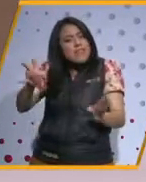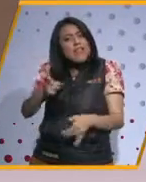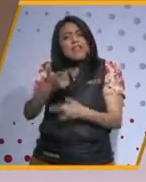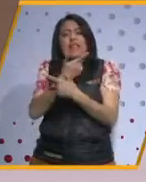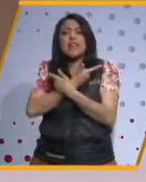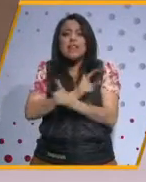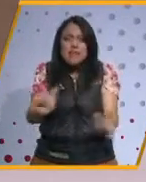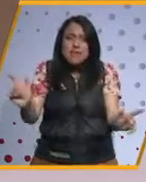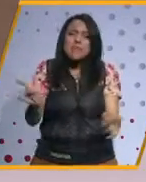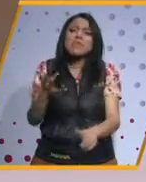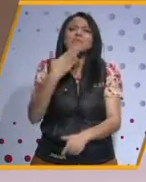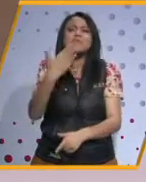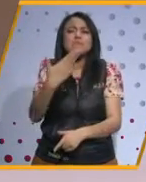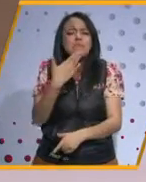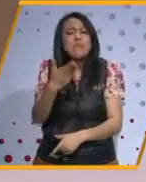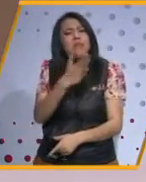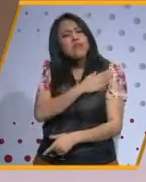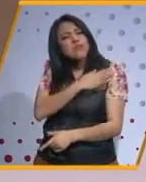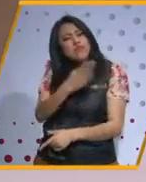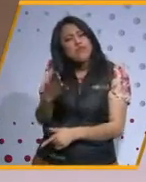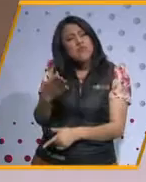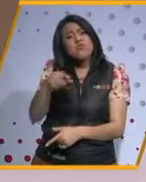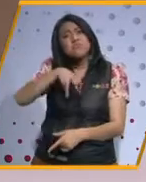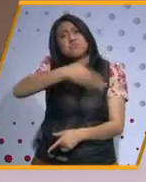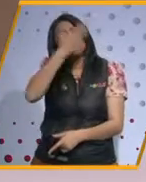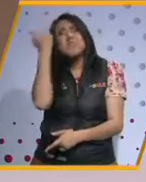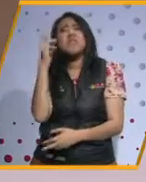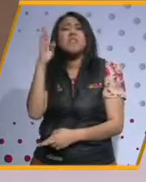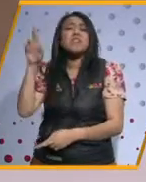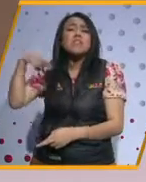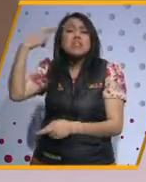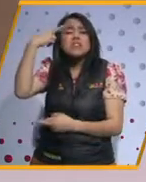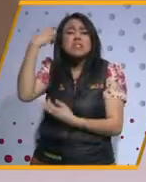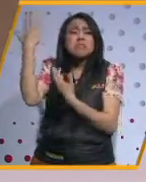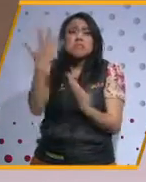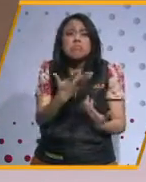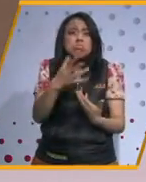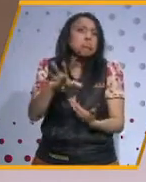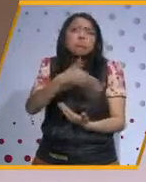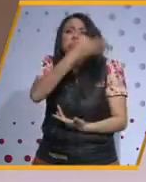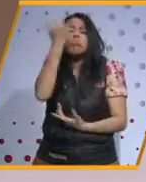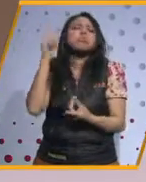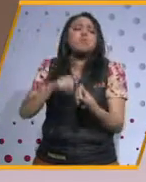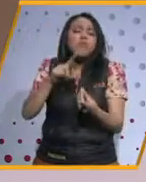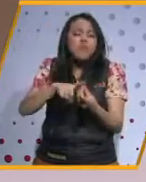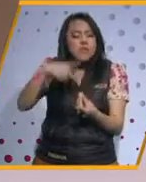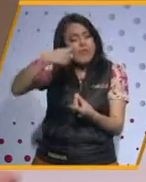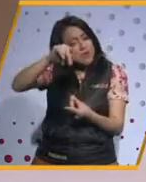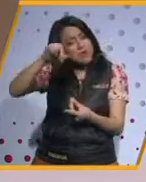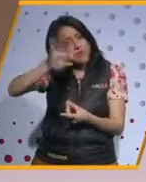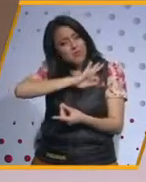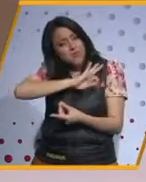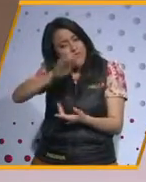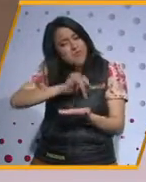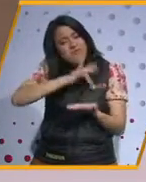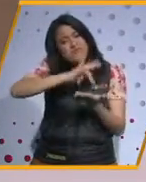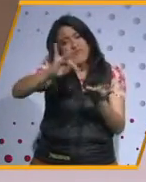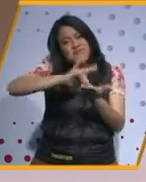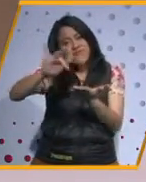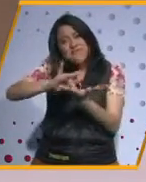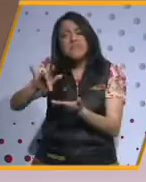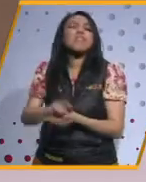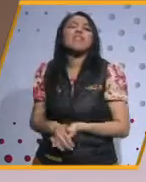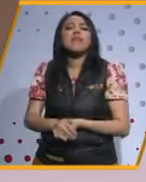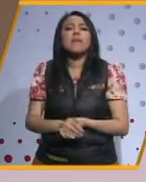están. Los Reyes Magos cayeron en un bache de crisis de hace muchísimos años y gracias al apoyo de muchísimos mexicanos, pues ahí estamos. Mucha gente, no sé si fue tu